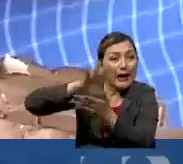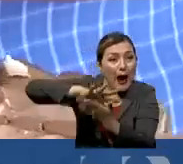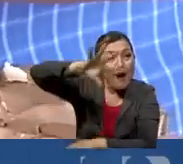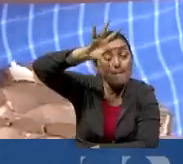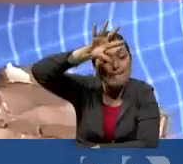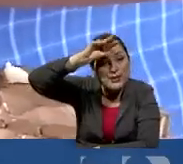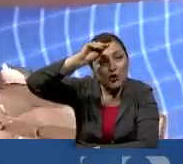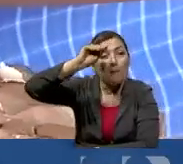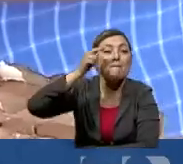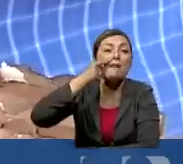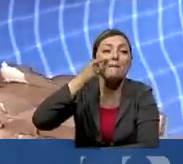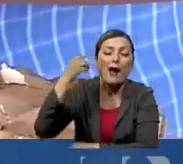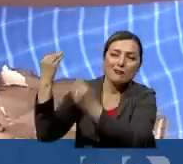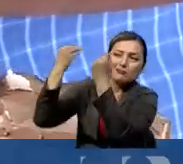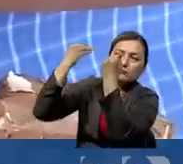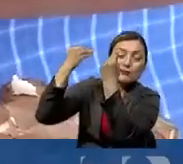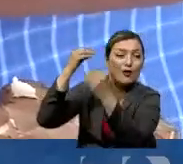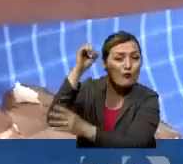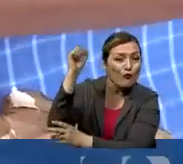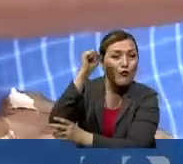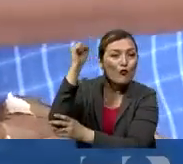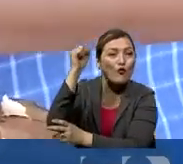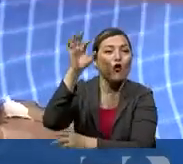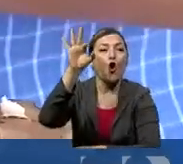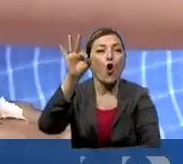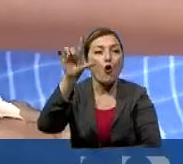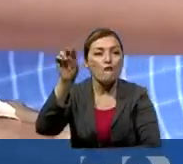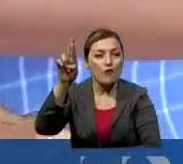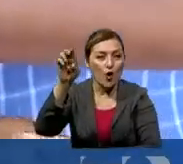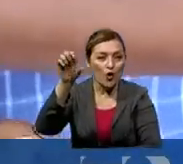todo de su padre, el conocido tallador Pedro Flores.